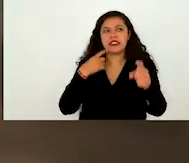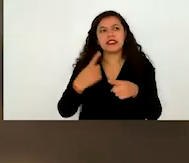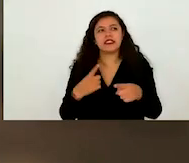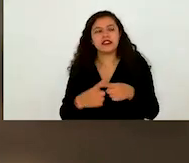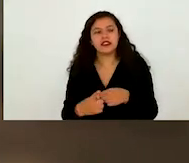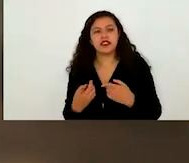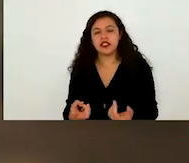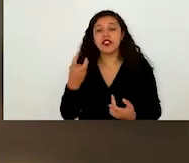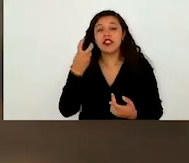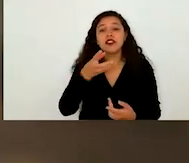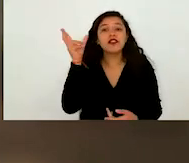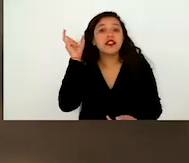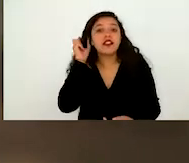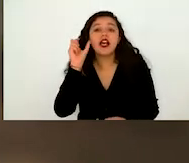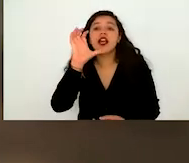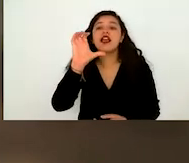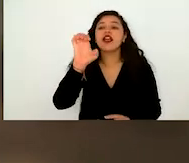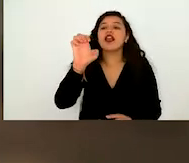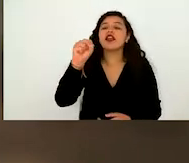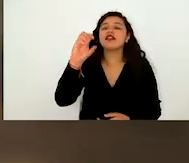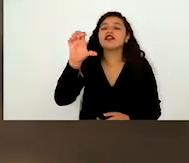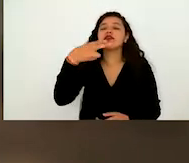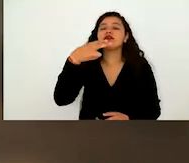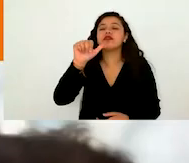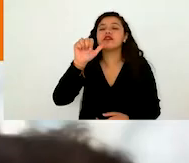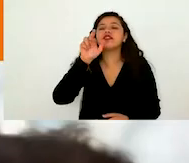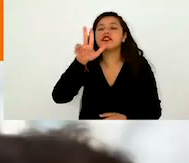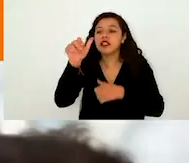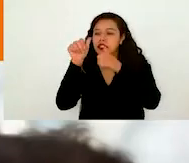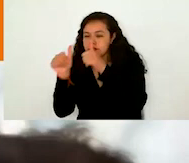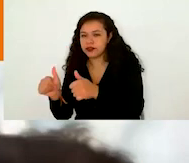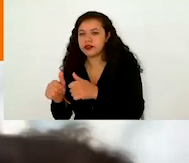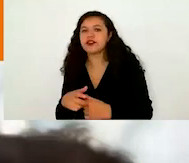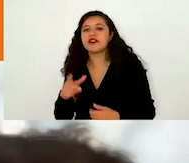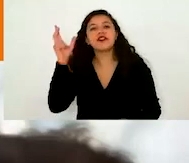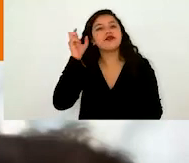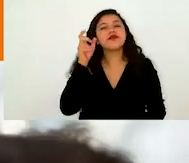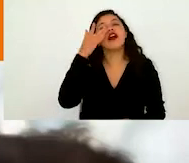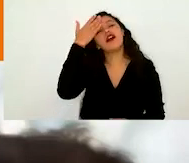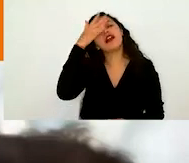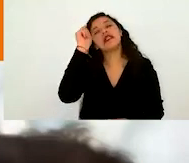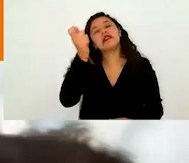escuchar ese esa atención vamos a ver por la definición de escucha activa